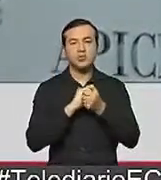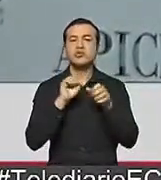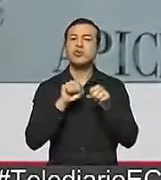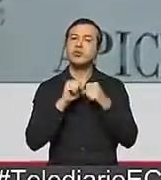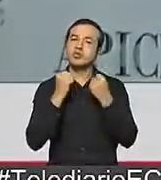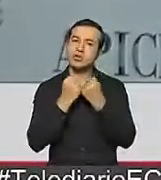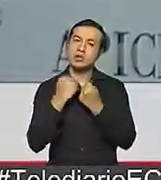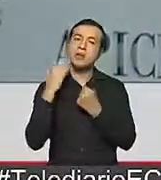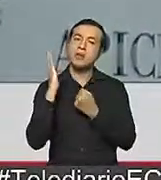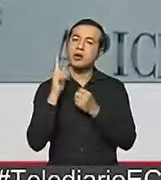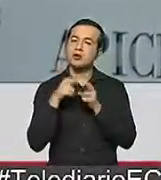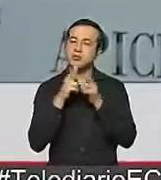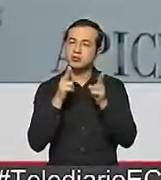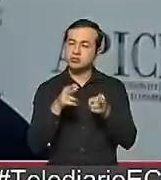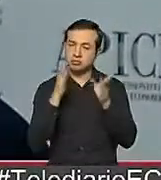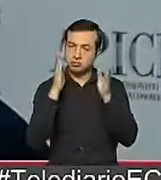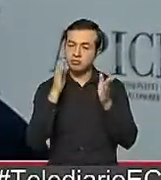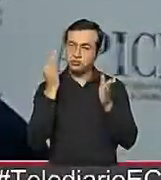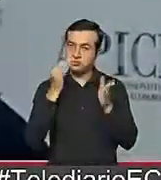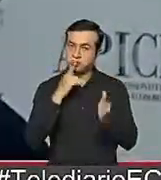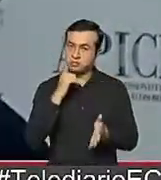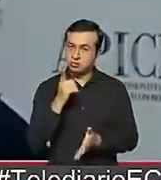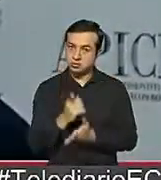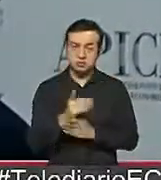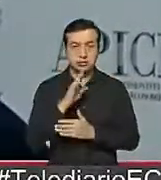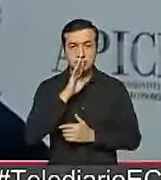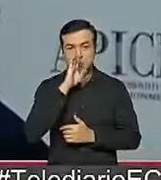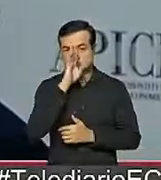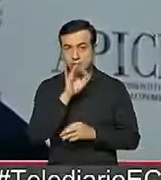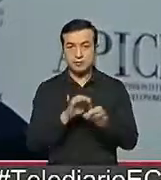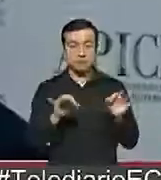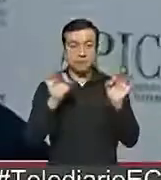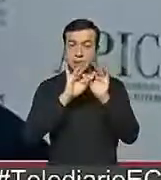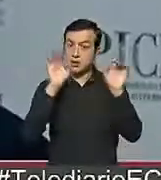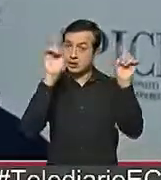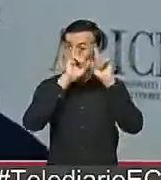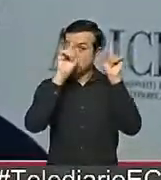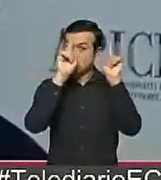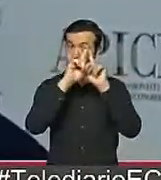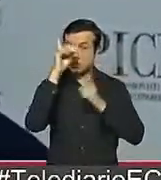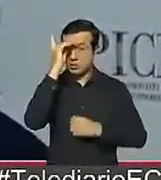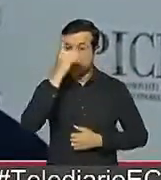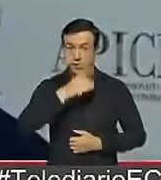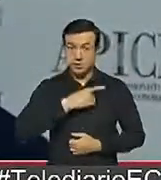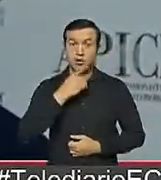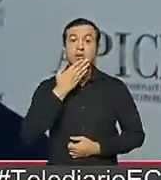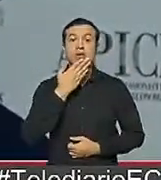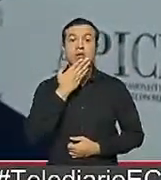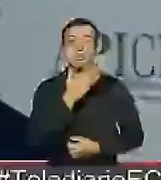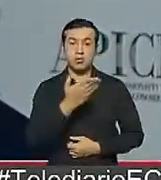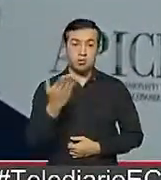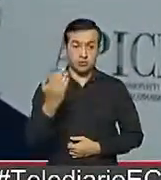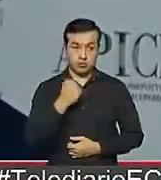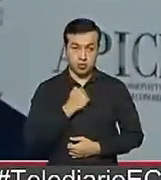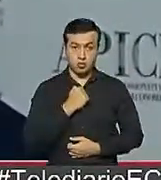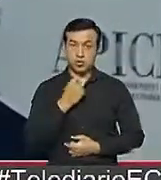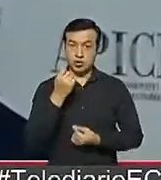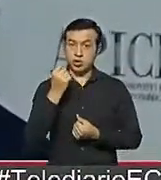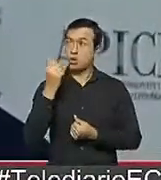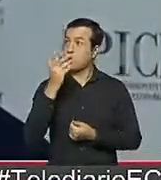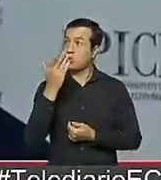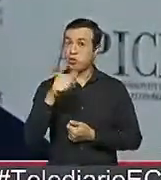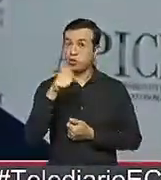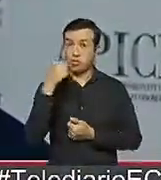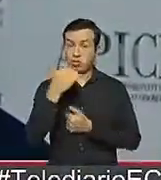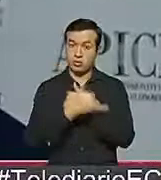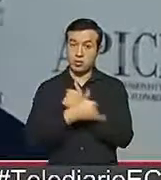sociedad más humana. Lo podemos hacer si es que los empresarios deciden repatriar sus capitales como lo están haciendo y